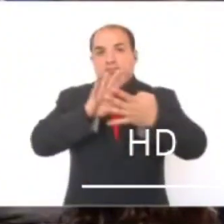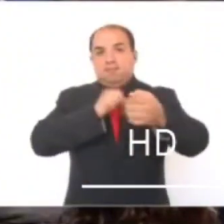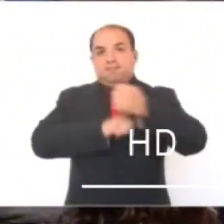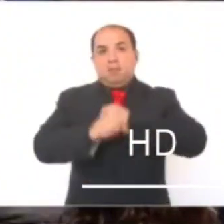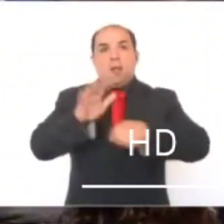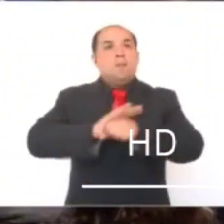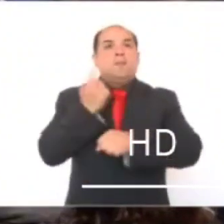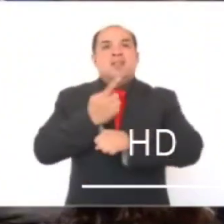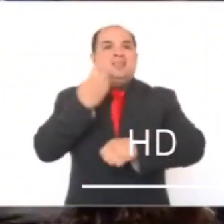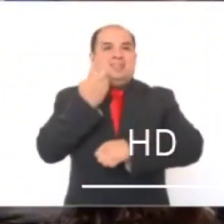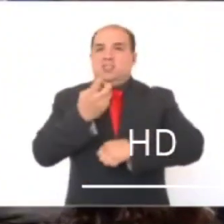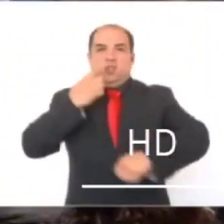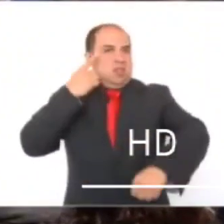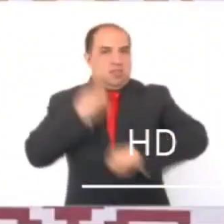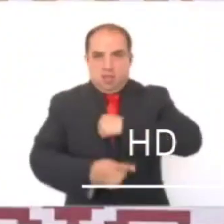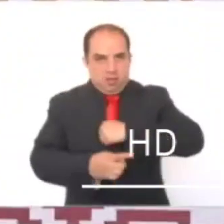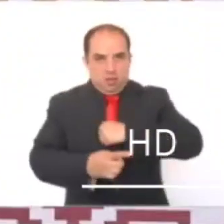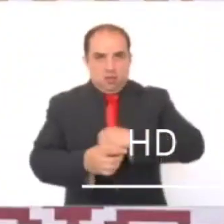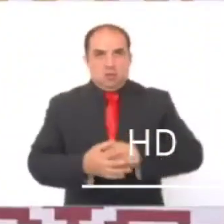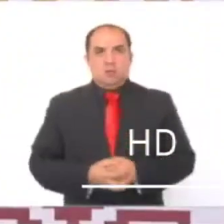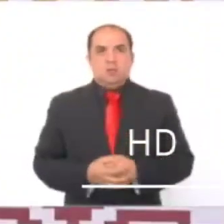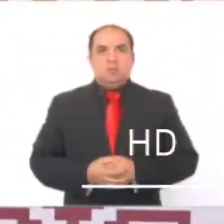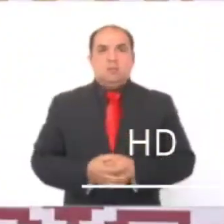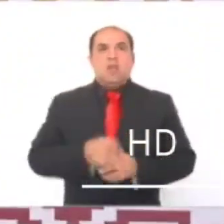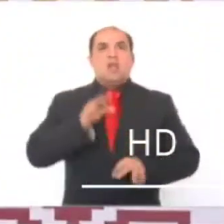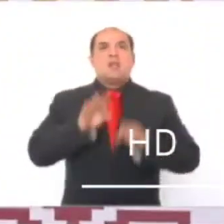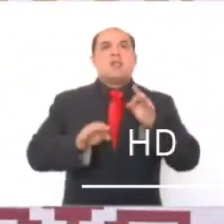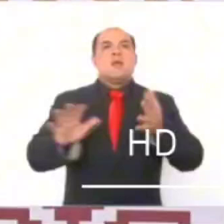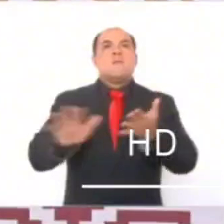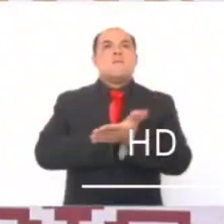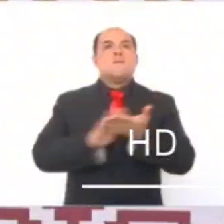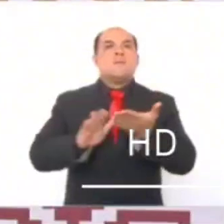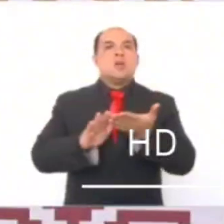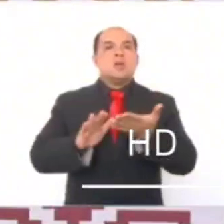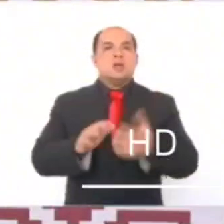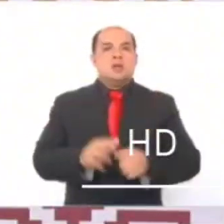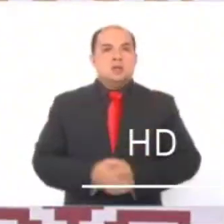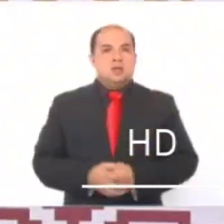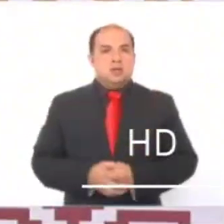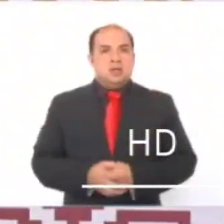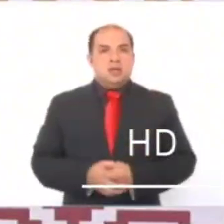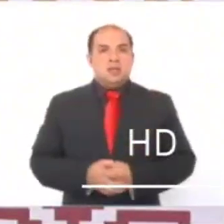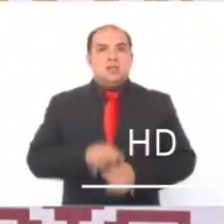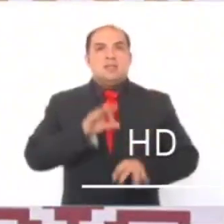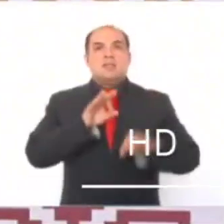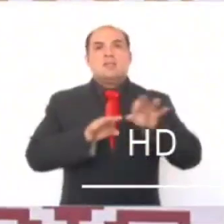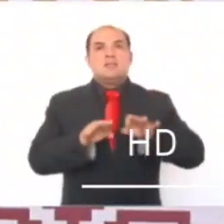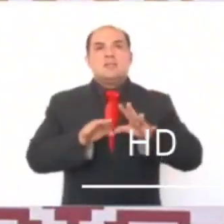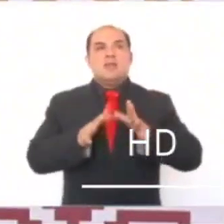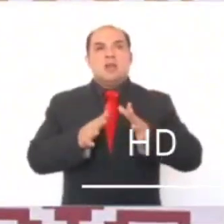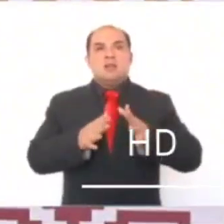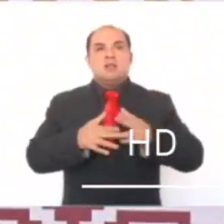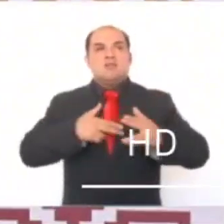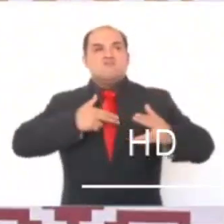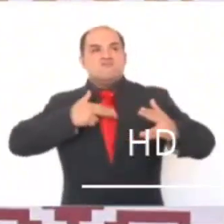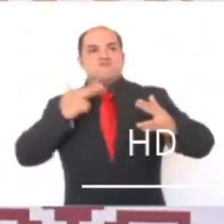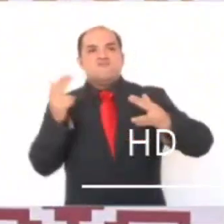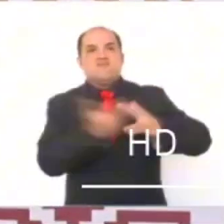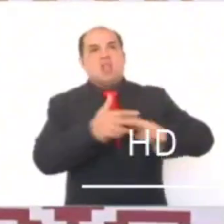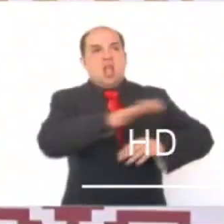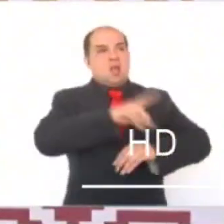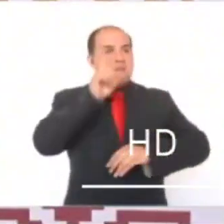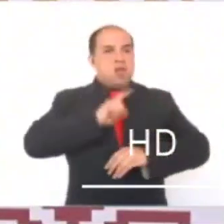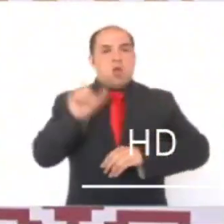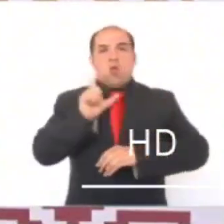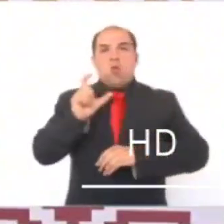son lesiones, nos intentan borrar, nos intentan matar cuando nos agreden de